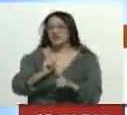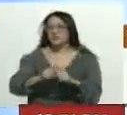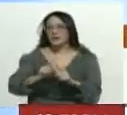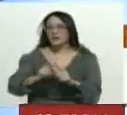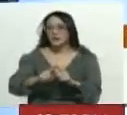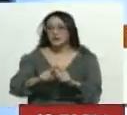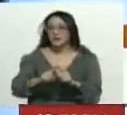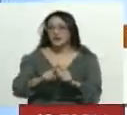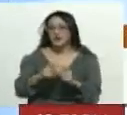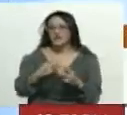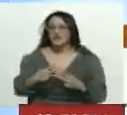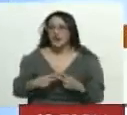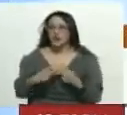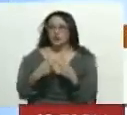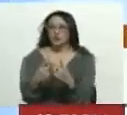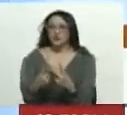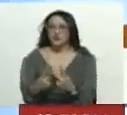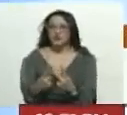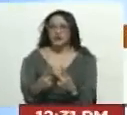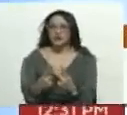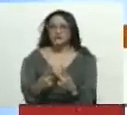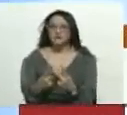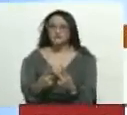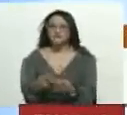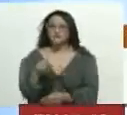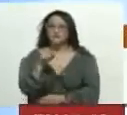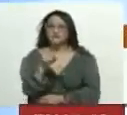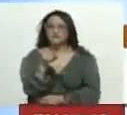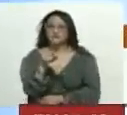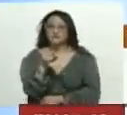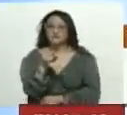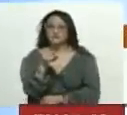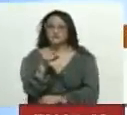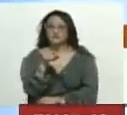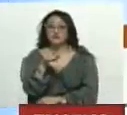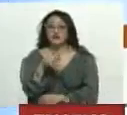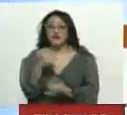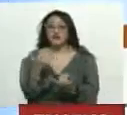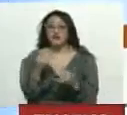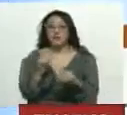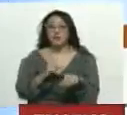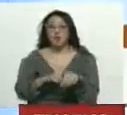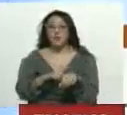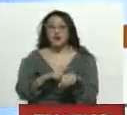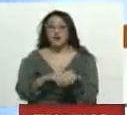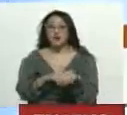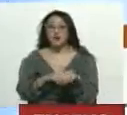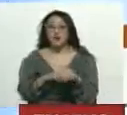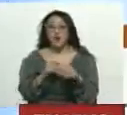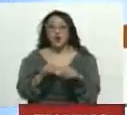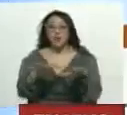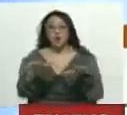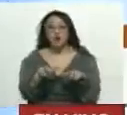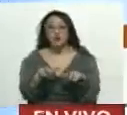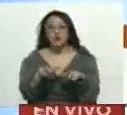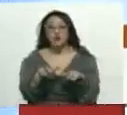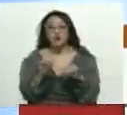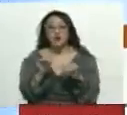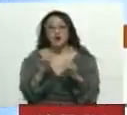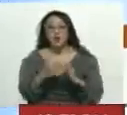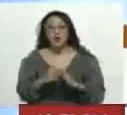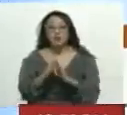acuerdo a sus voluntades y creo que allí es una gran un gran momento para la gran convocatoria y por eso es que la